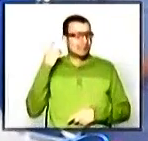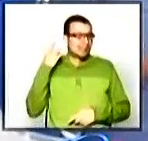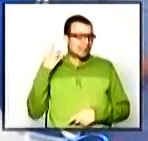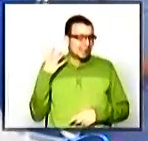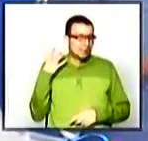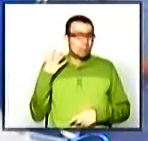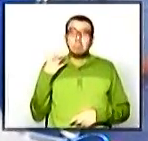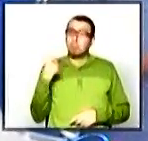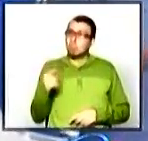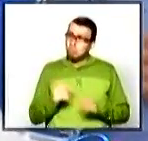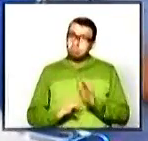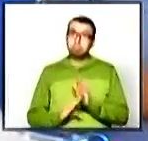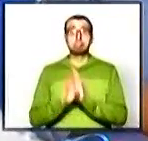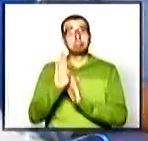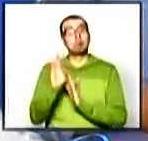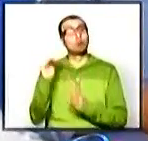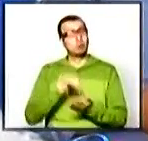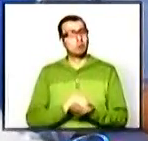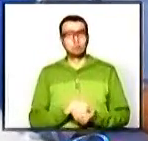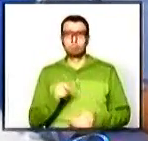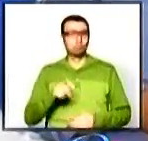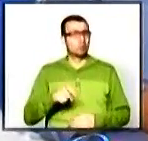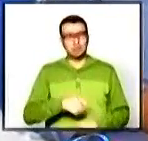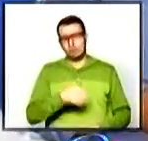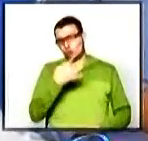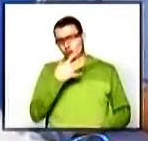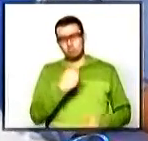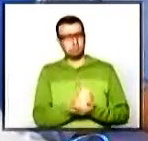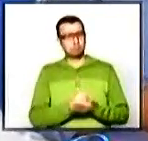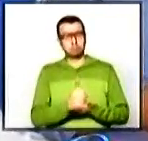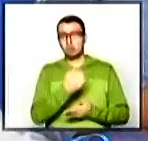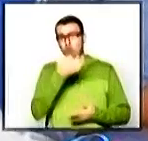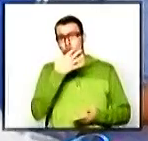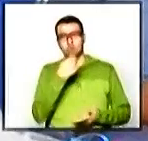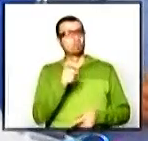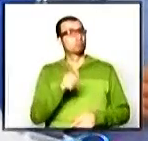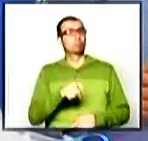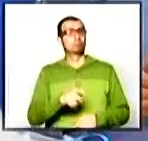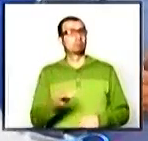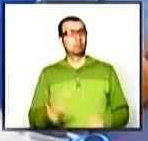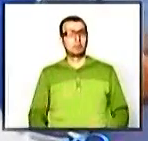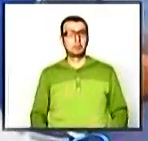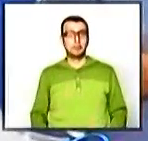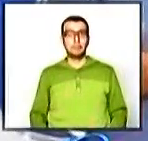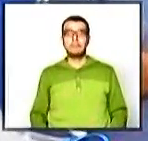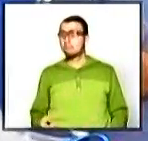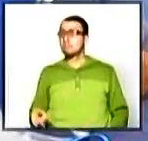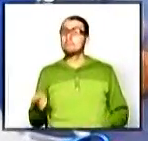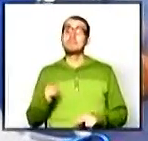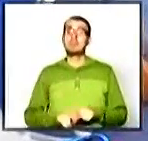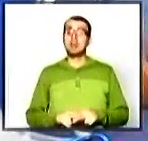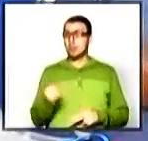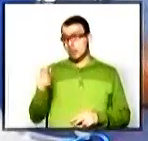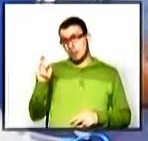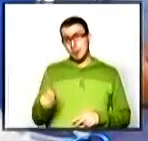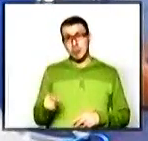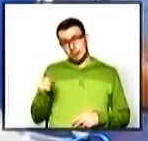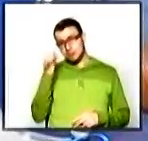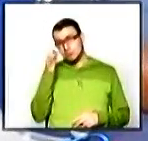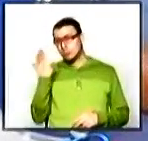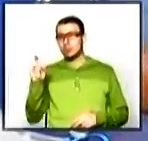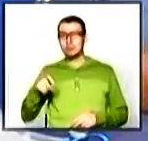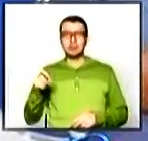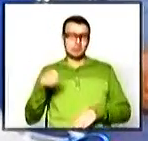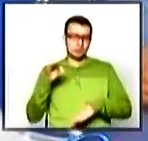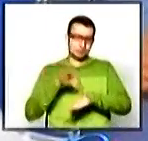salen adelante sin necesidad de tomar medicamentos. Adicionalmente, estos pacientes, si necesitan la acupuntura, la